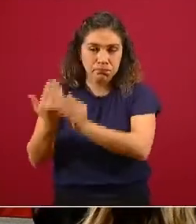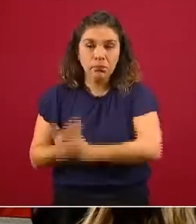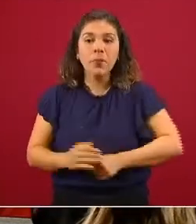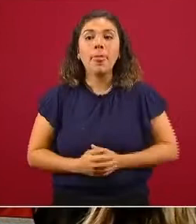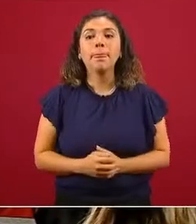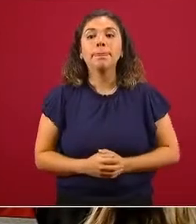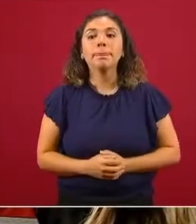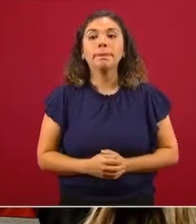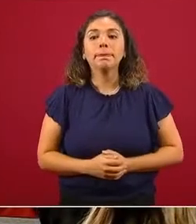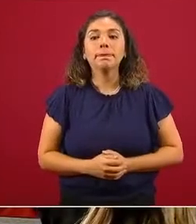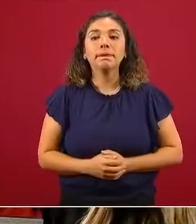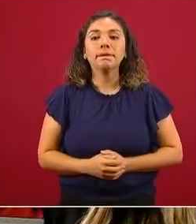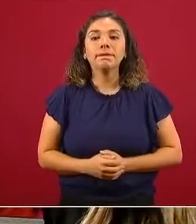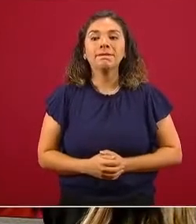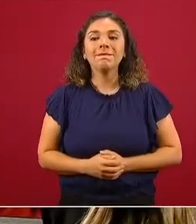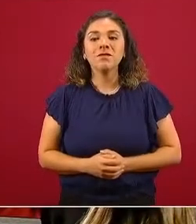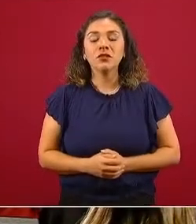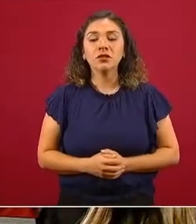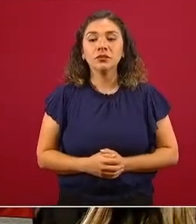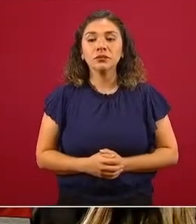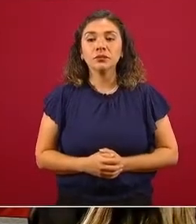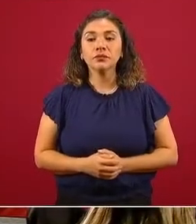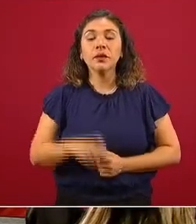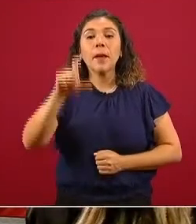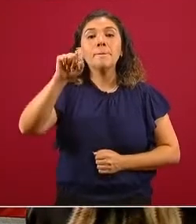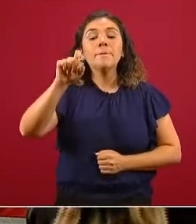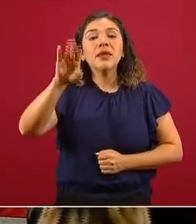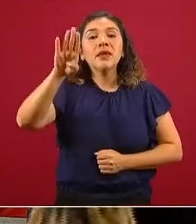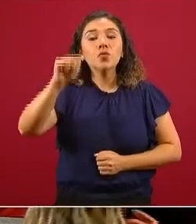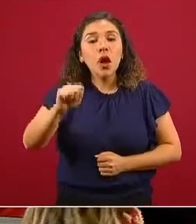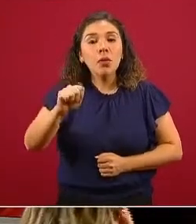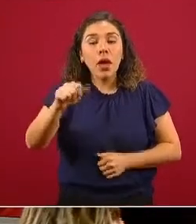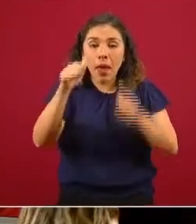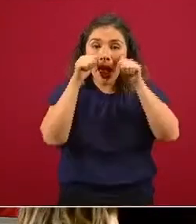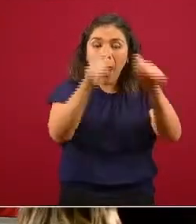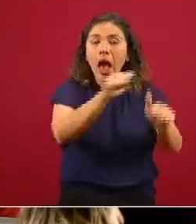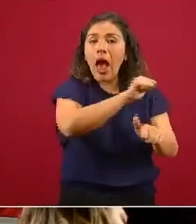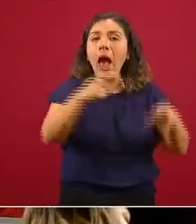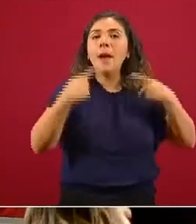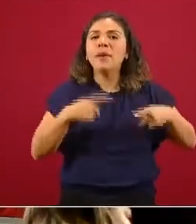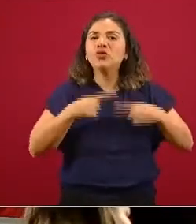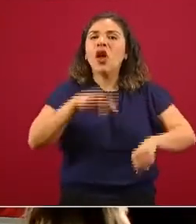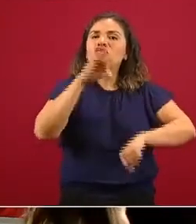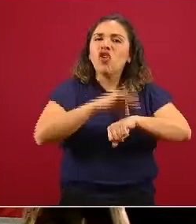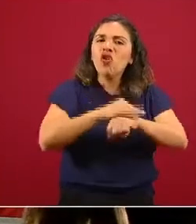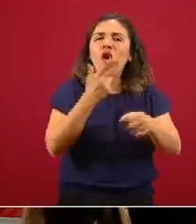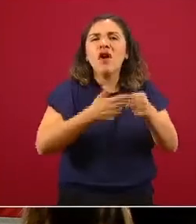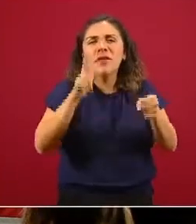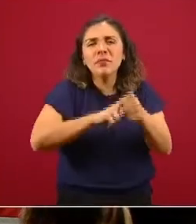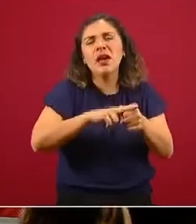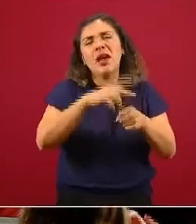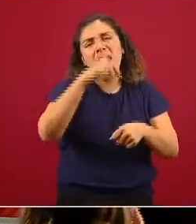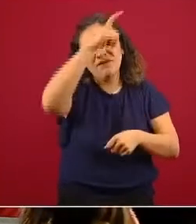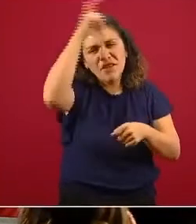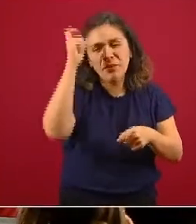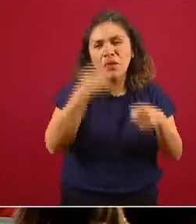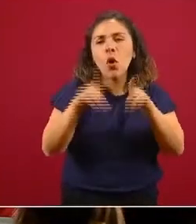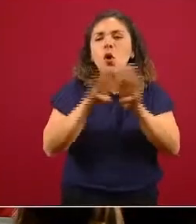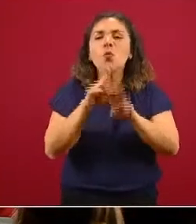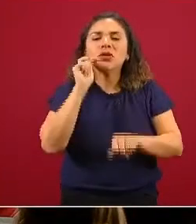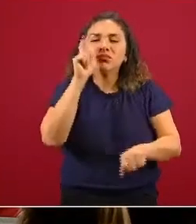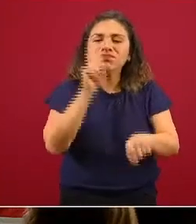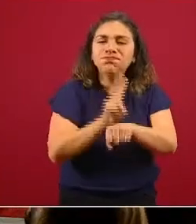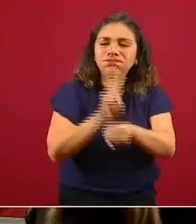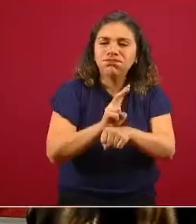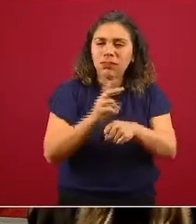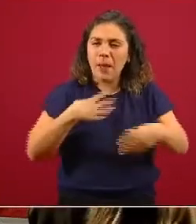clasificaciones, o la clasificación en 3 categorías, 29 van dirigidos a personal de salud, algunos ejemplos, la vigilancia epidemiológica,